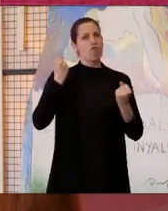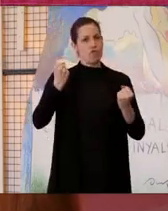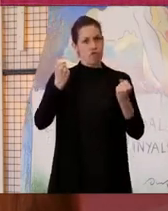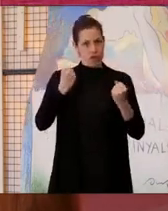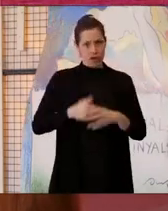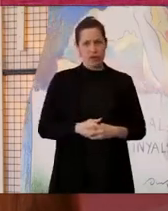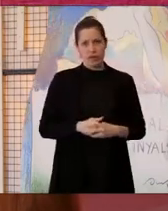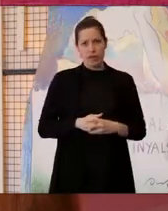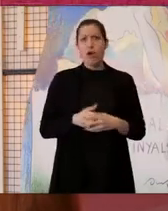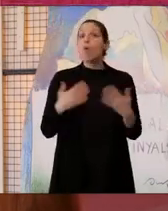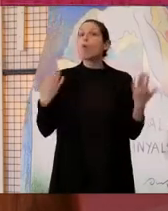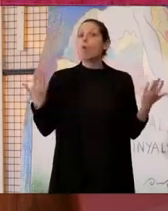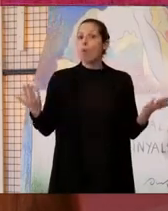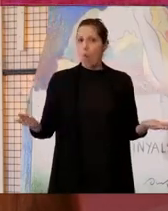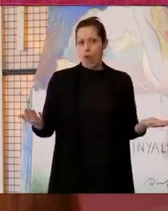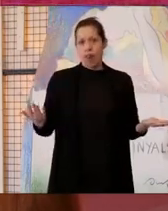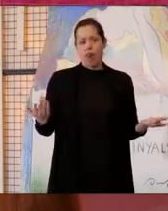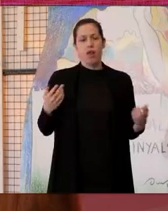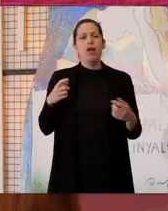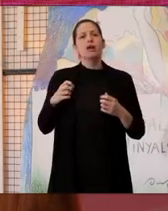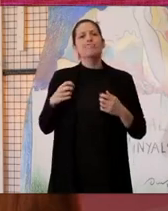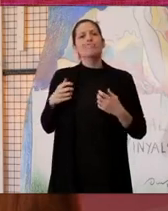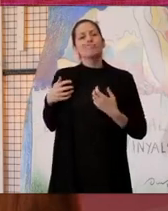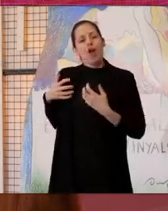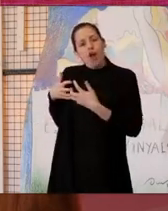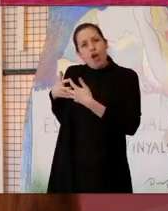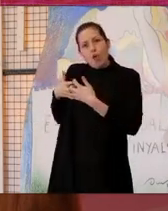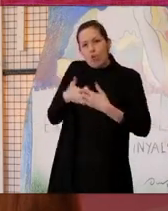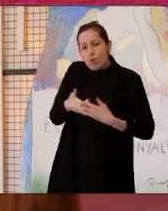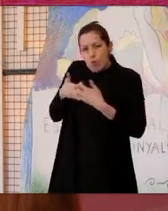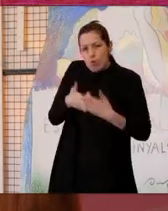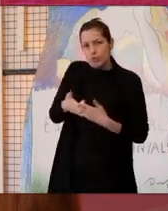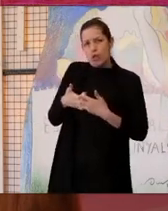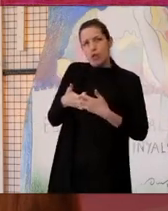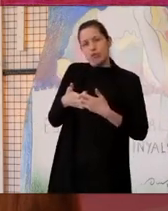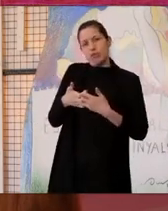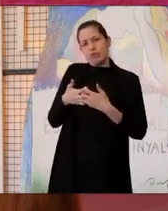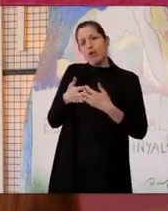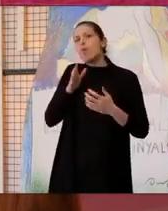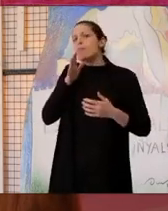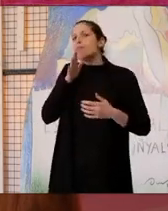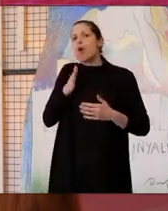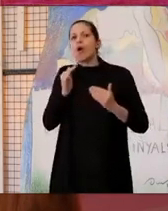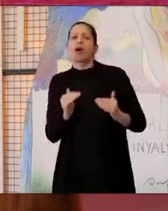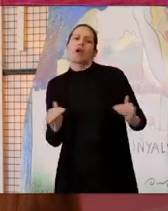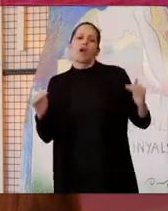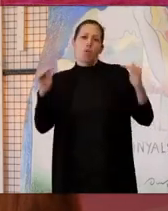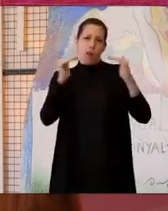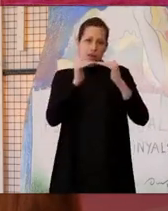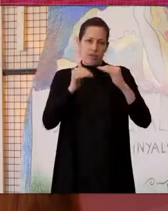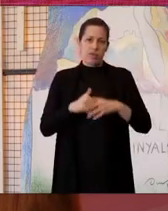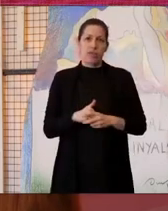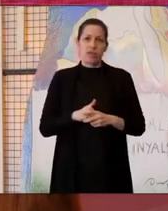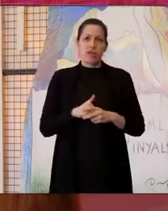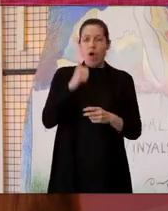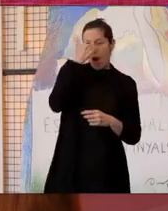que es la batalla por la igualdad entre los hombres y las mujeres hay una cosa que digo